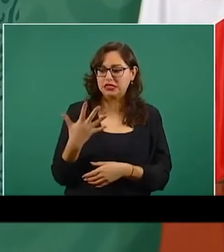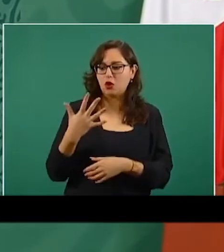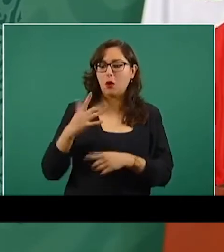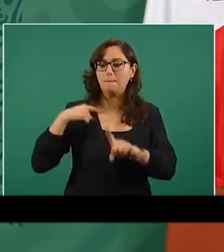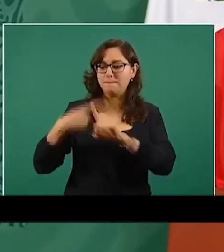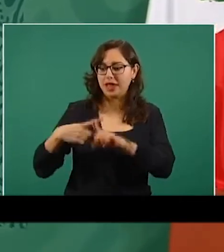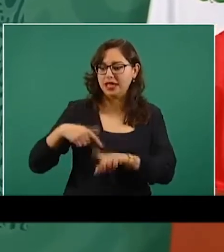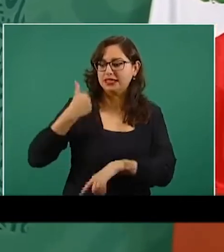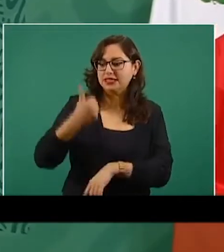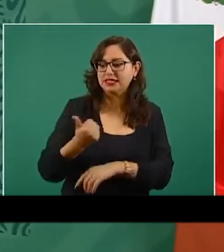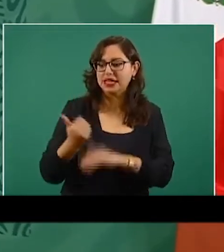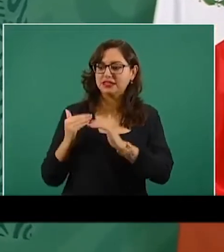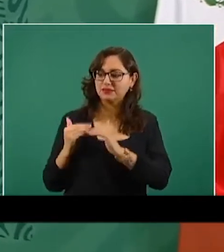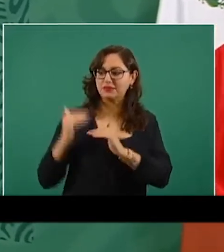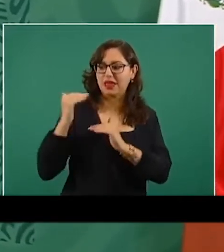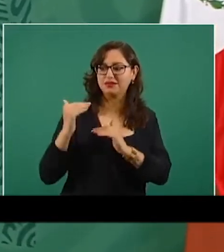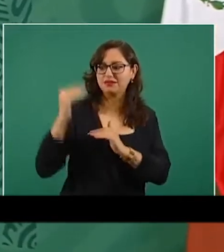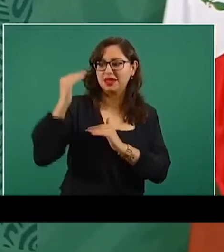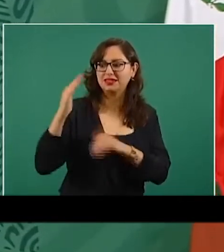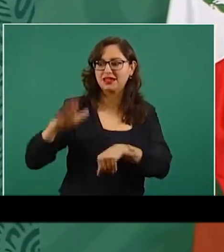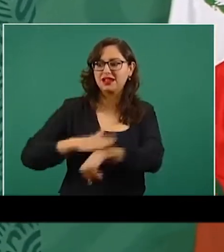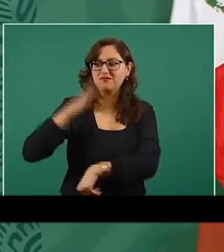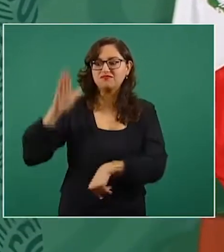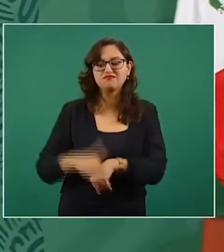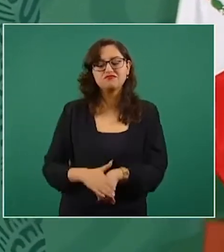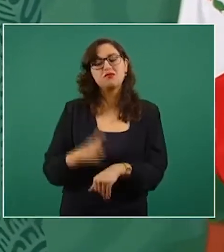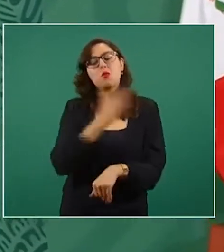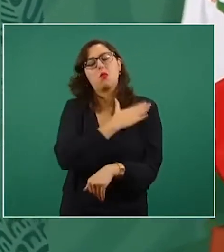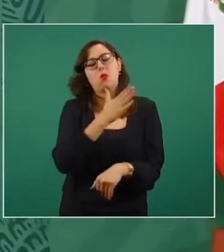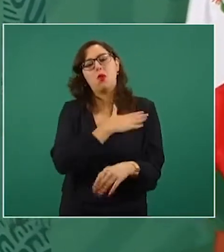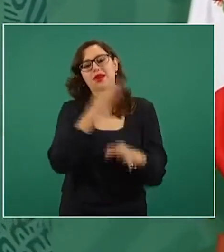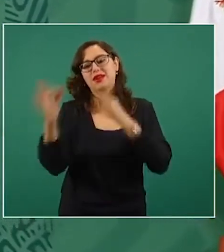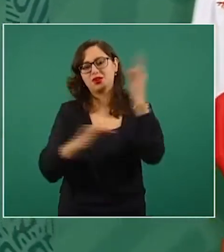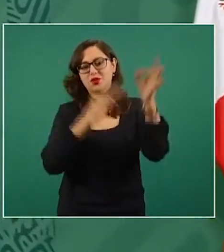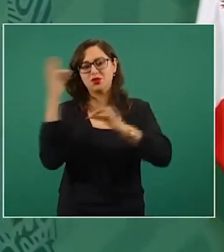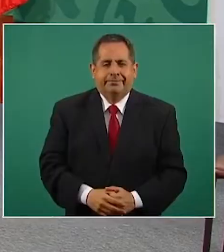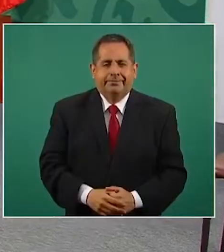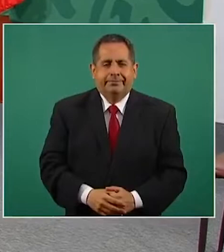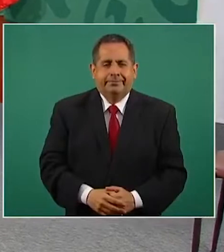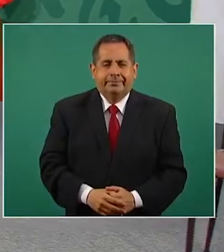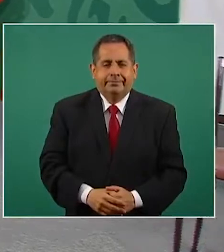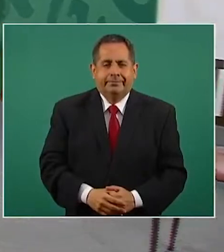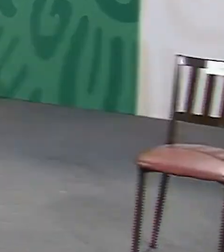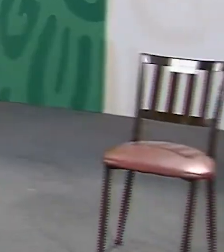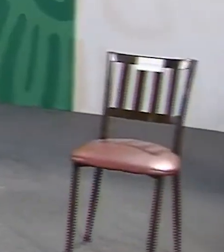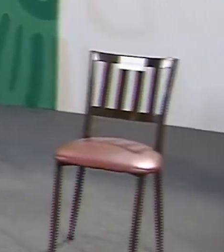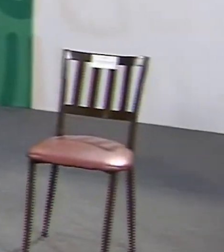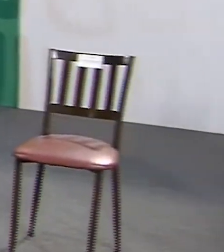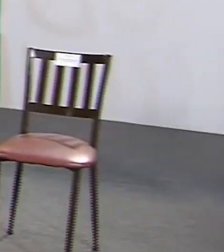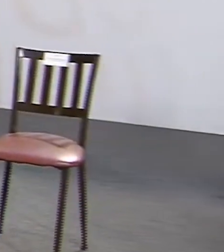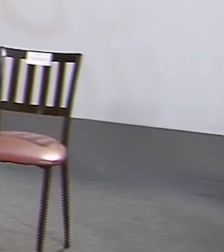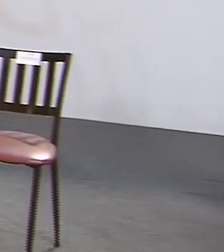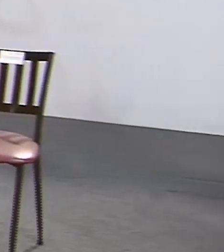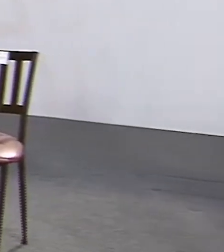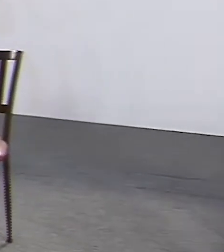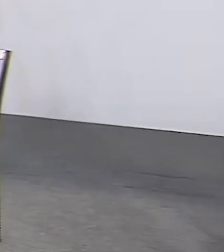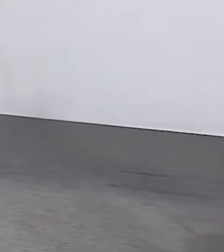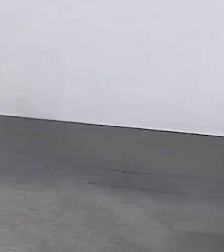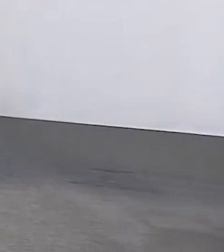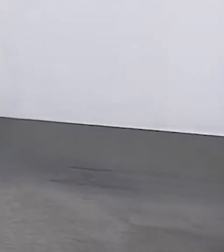país, es una buena noticia para la población, es una buena noticia para el gobierno. Miguel Arzate,